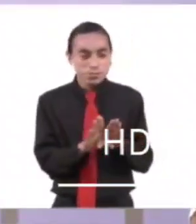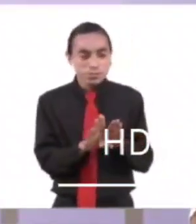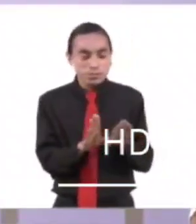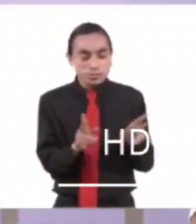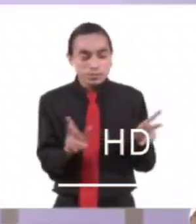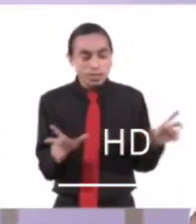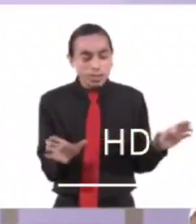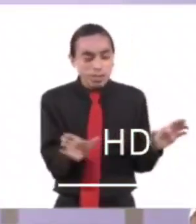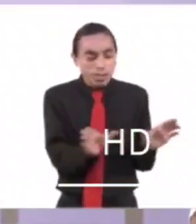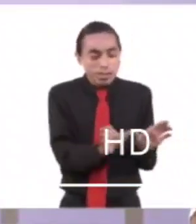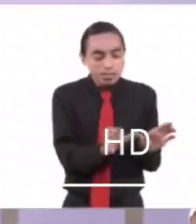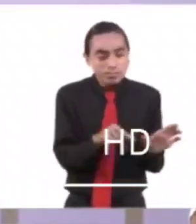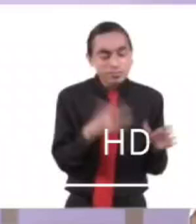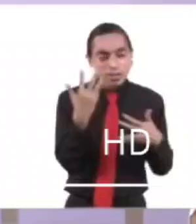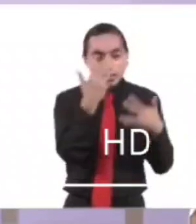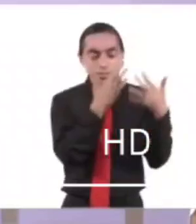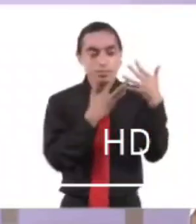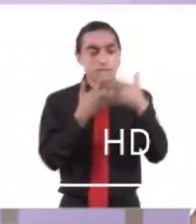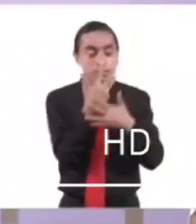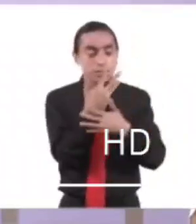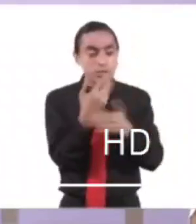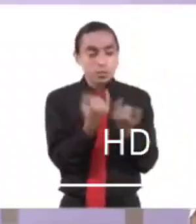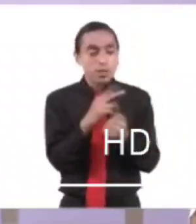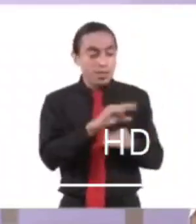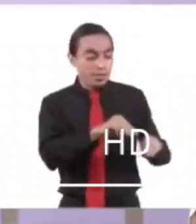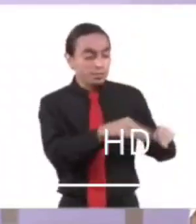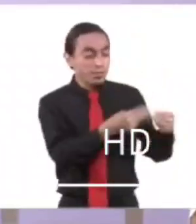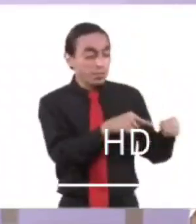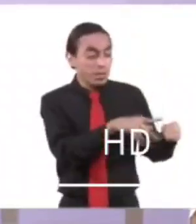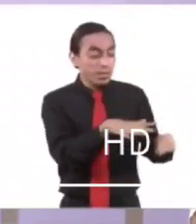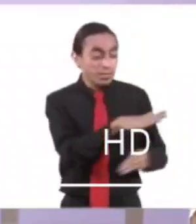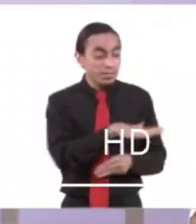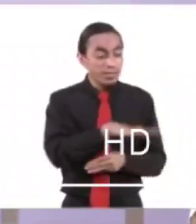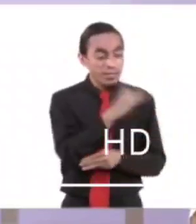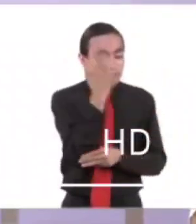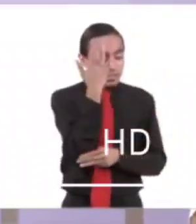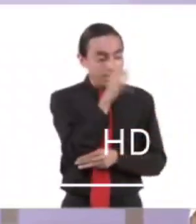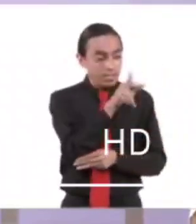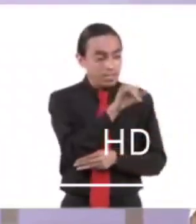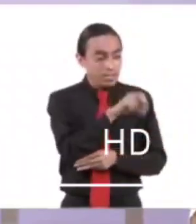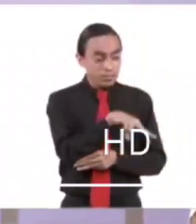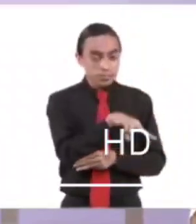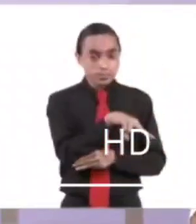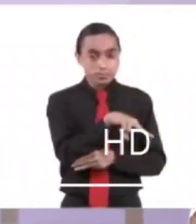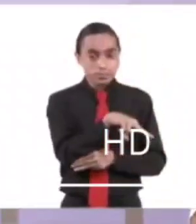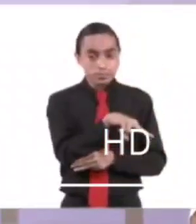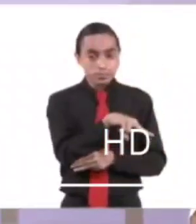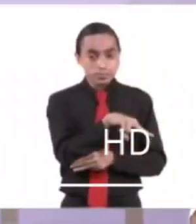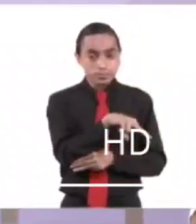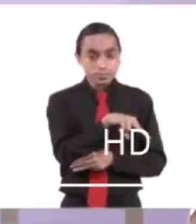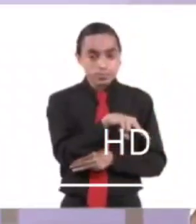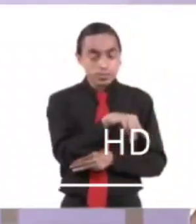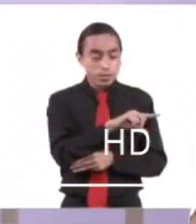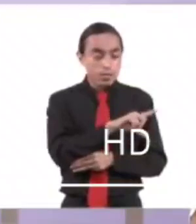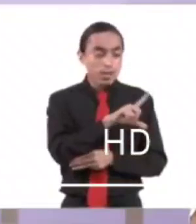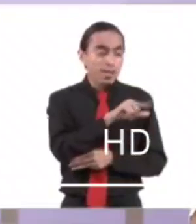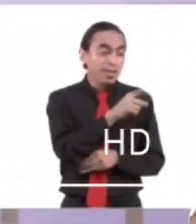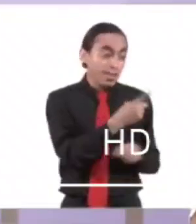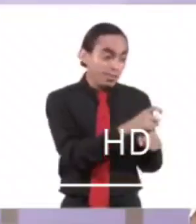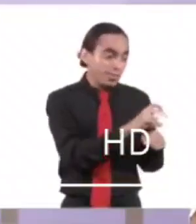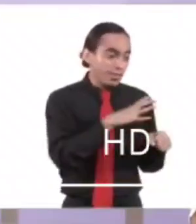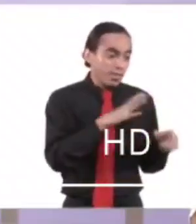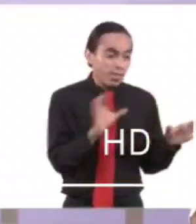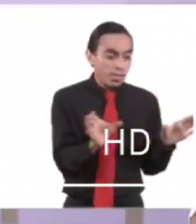confunde. El mismo mercado de Portales está ubicado en realidad en la colonia San Simón y la primera ha terminado por absorber a la